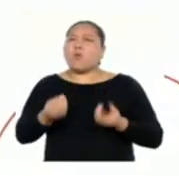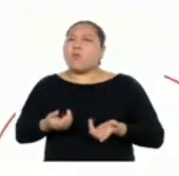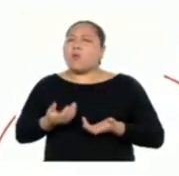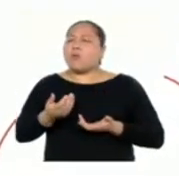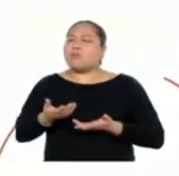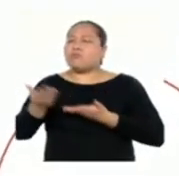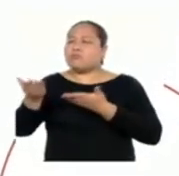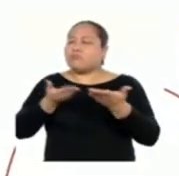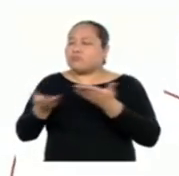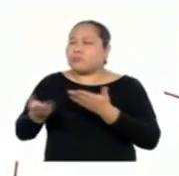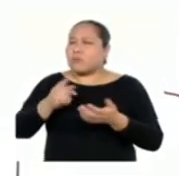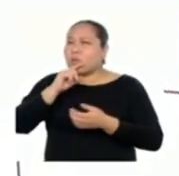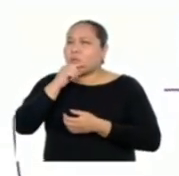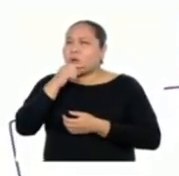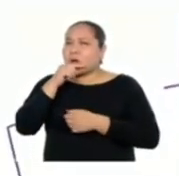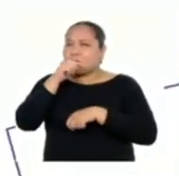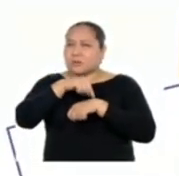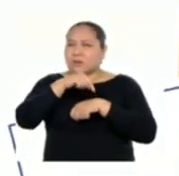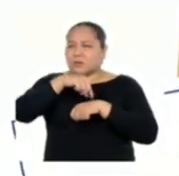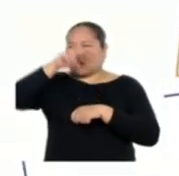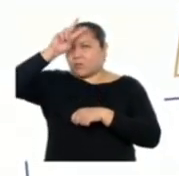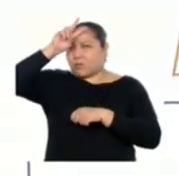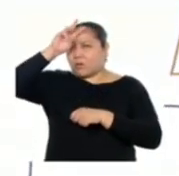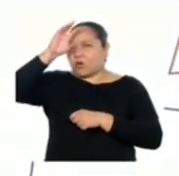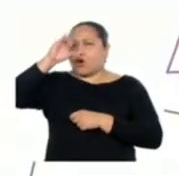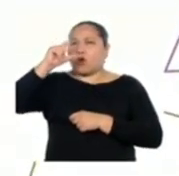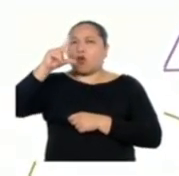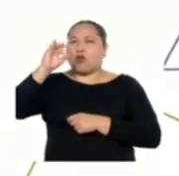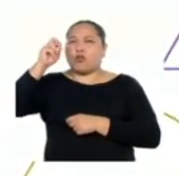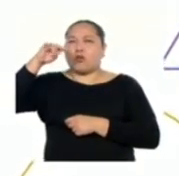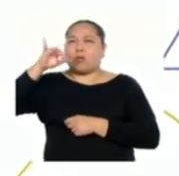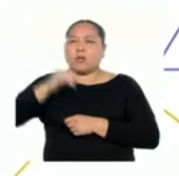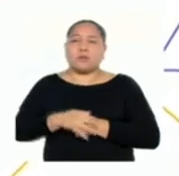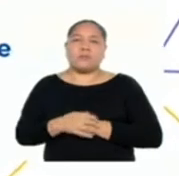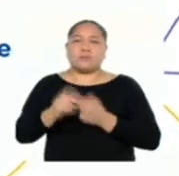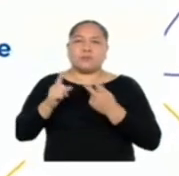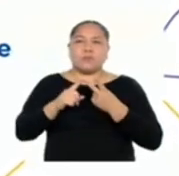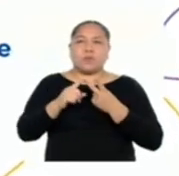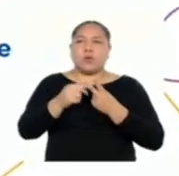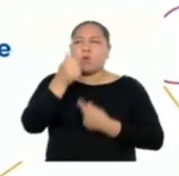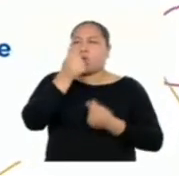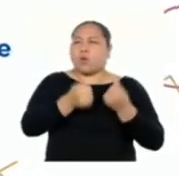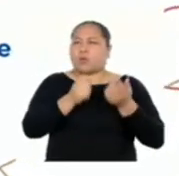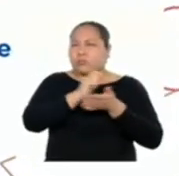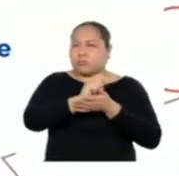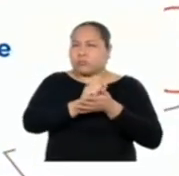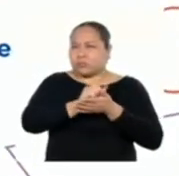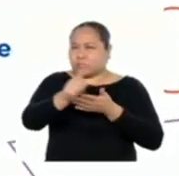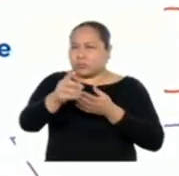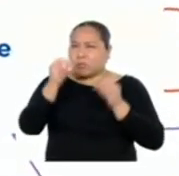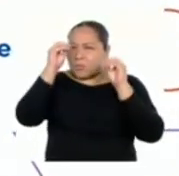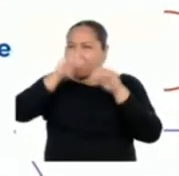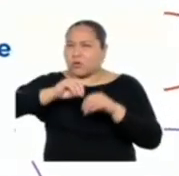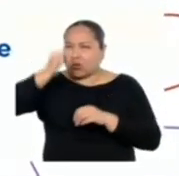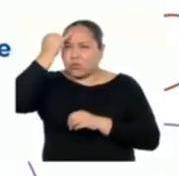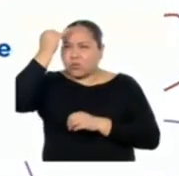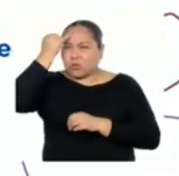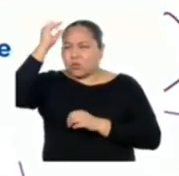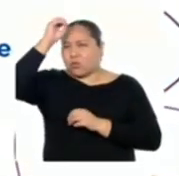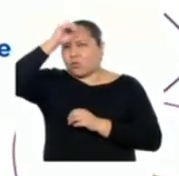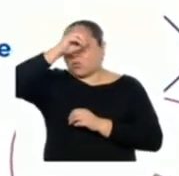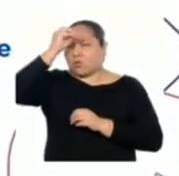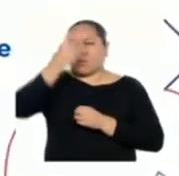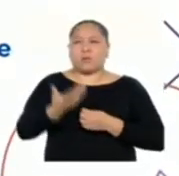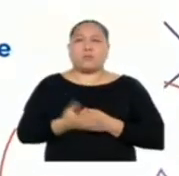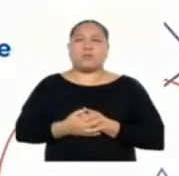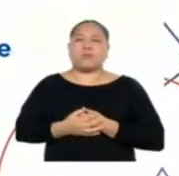el trato a las mujeres en el Perú colonial? ¿Y cuáles son los posibles argumentos que determinan tu postura?